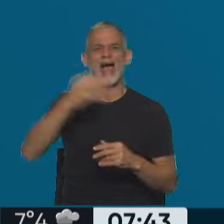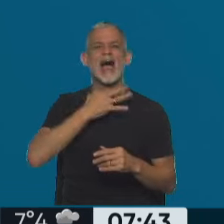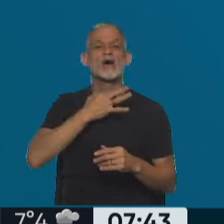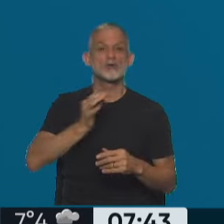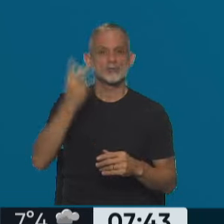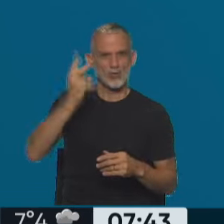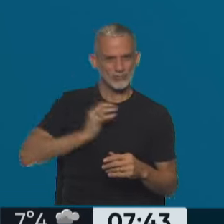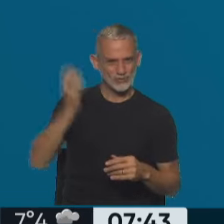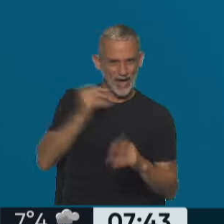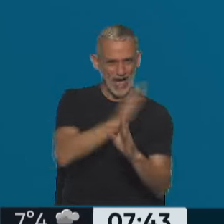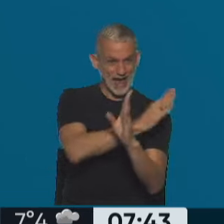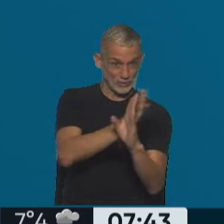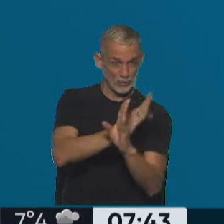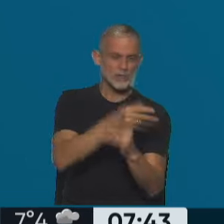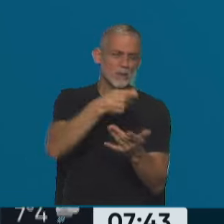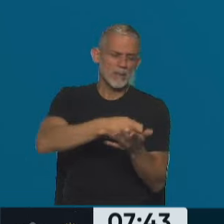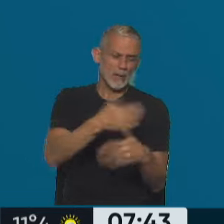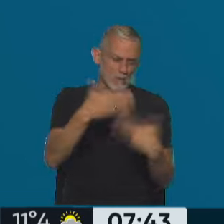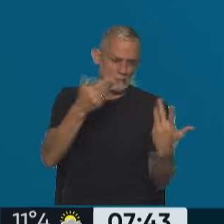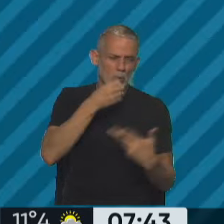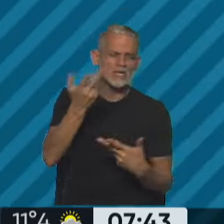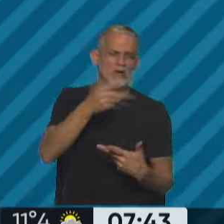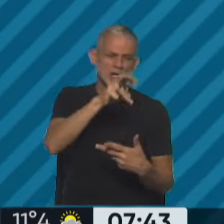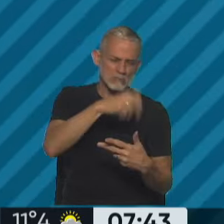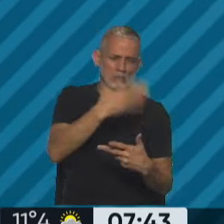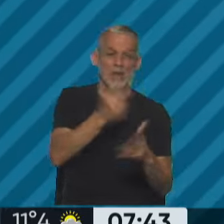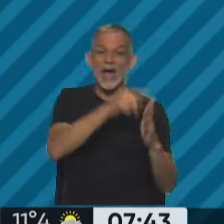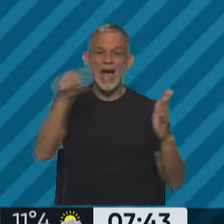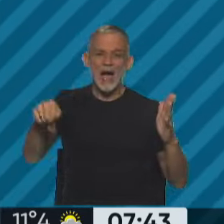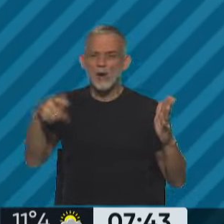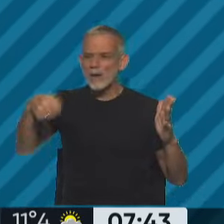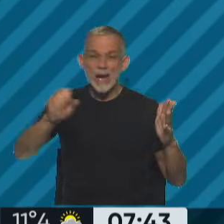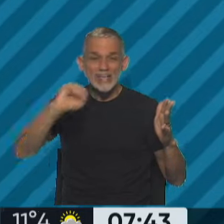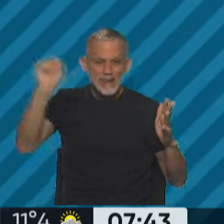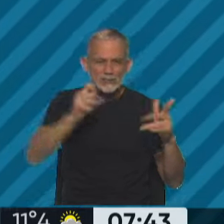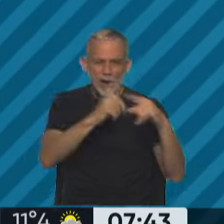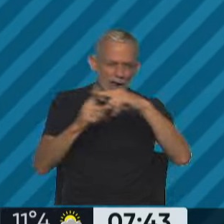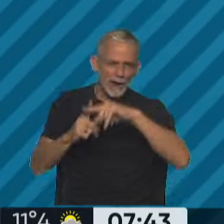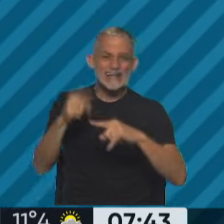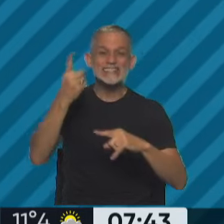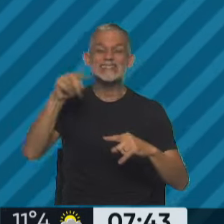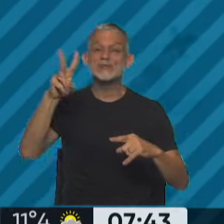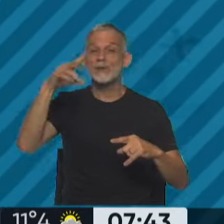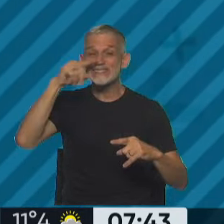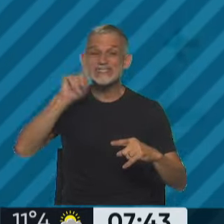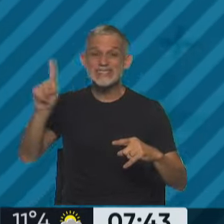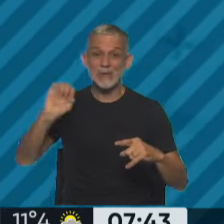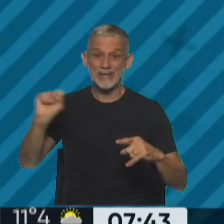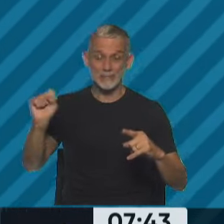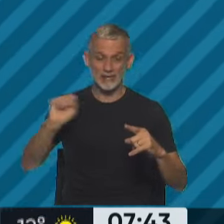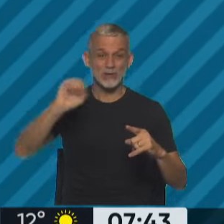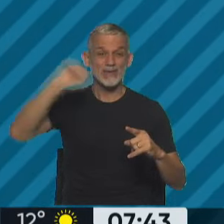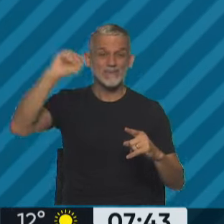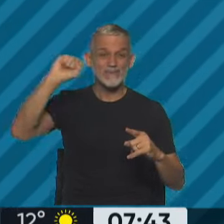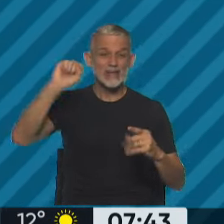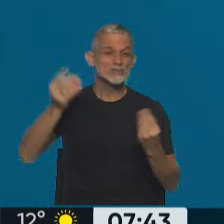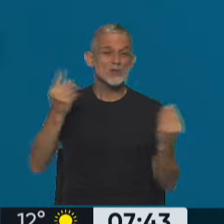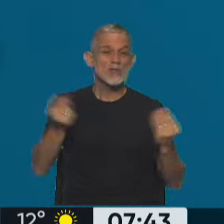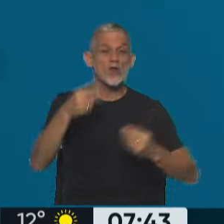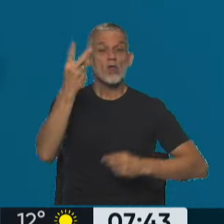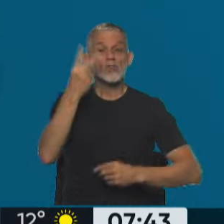hace 2 años. Algo que pagabas 35, ahora estarías teniendo que pagar 127 mil pesos con una inflación del